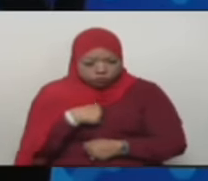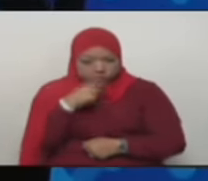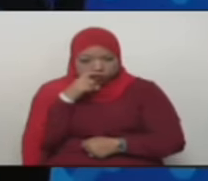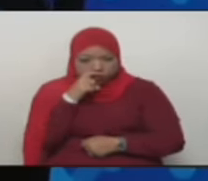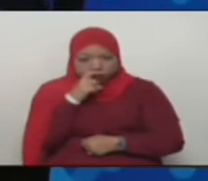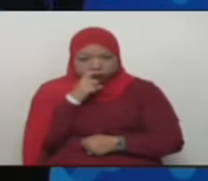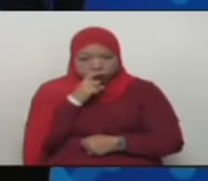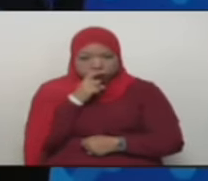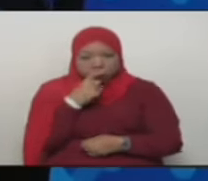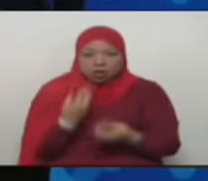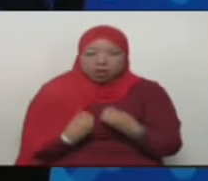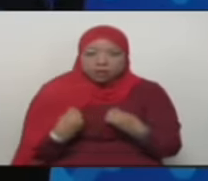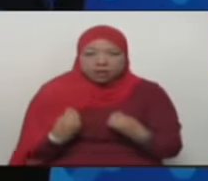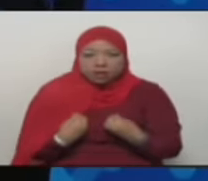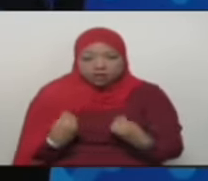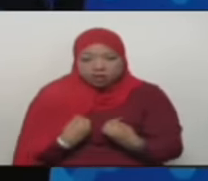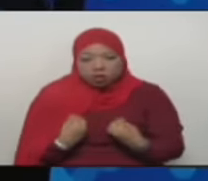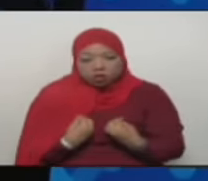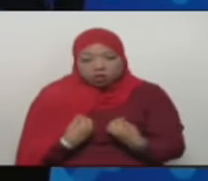hemos vivido en carne propia,